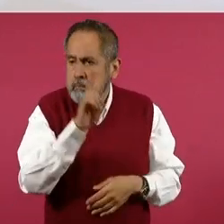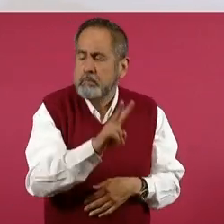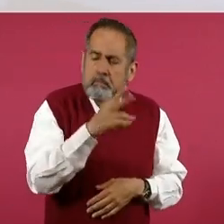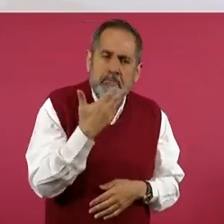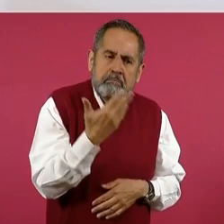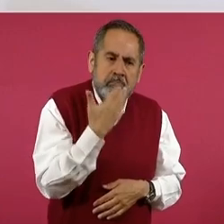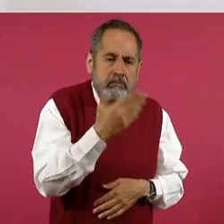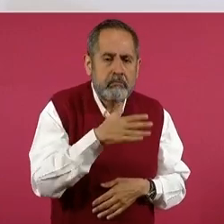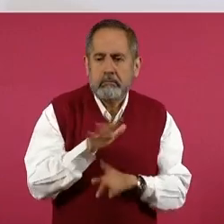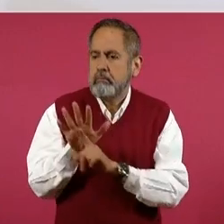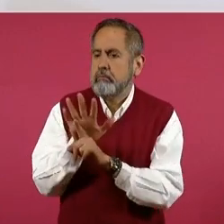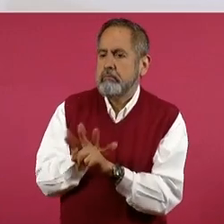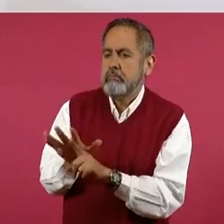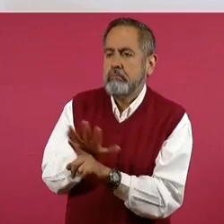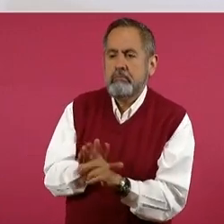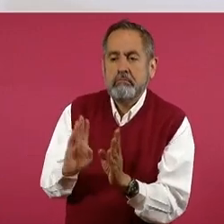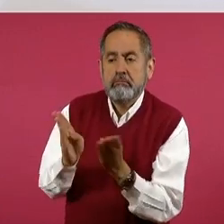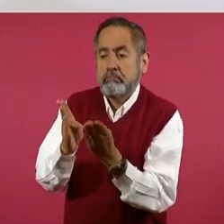manipulada,